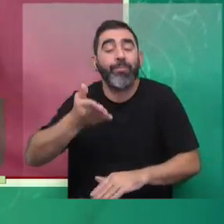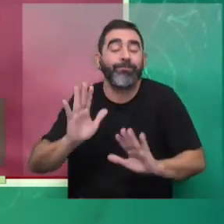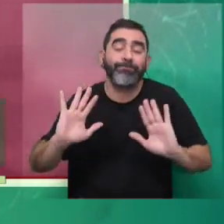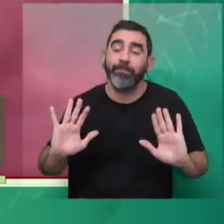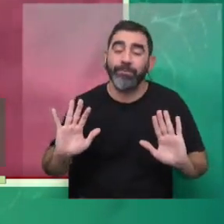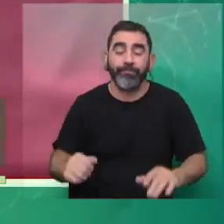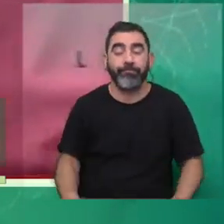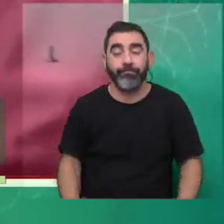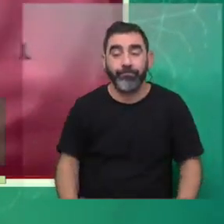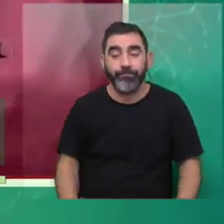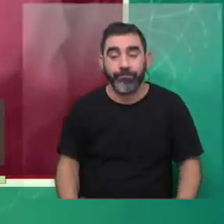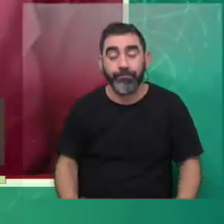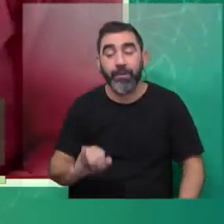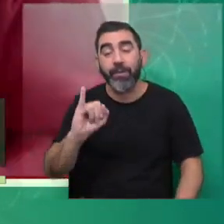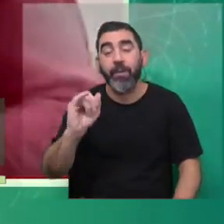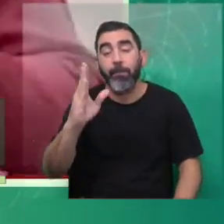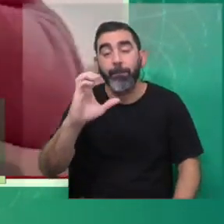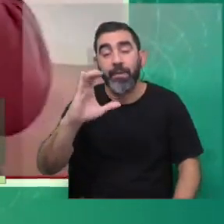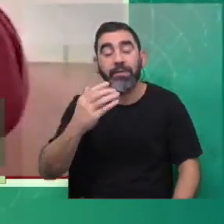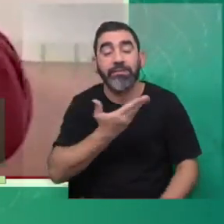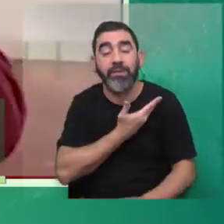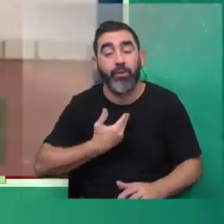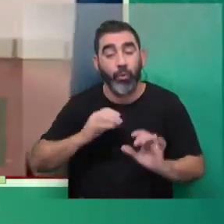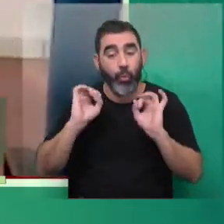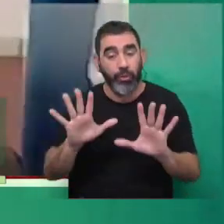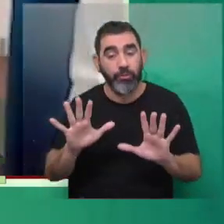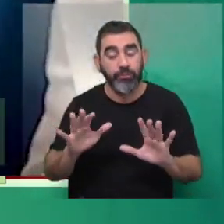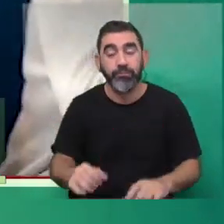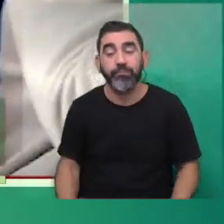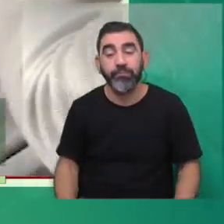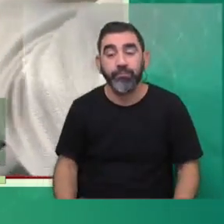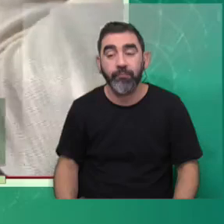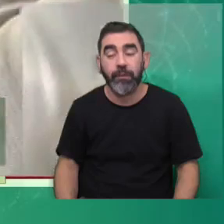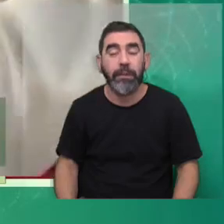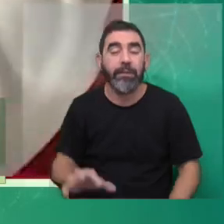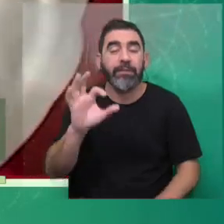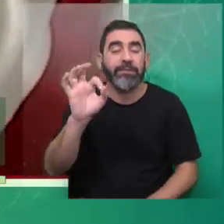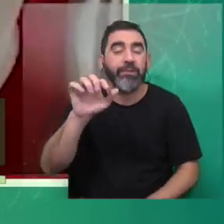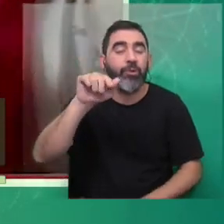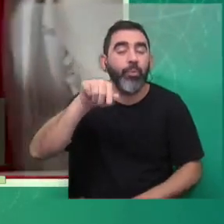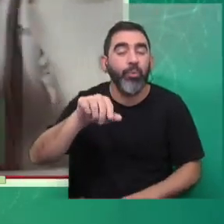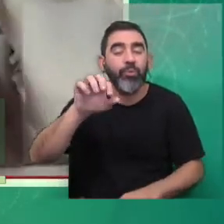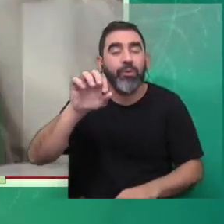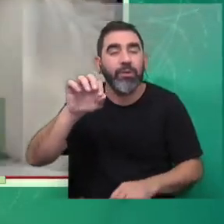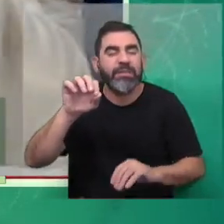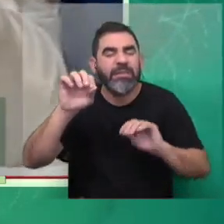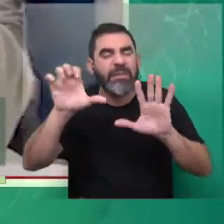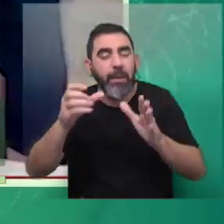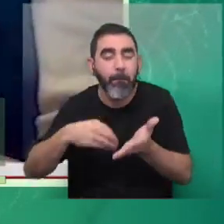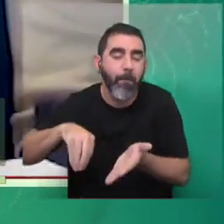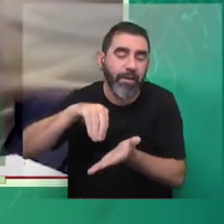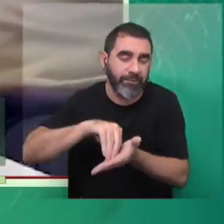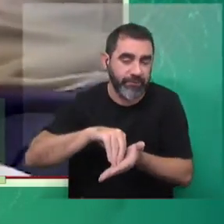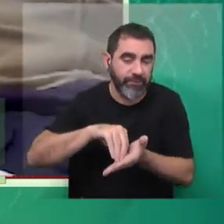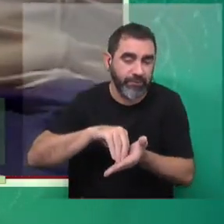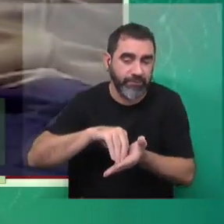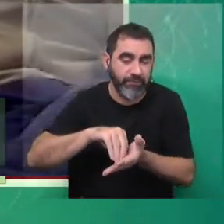que es el ipc que que da el gobierno y que nos querían dar un 0 0,6